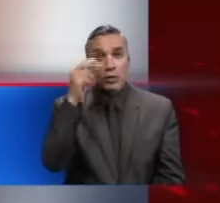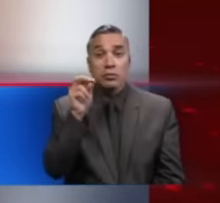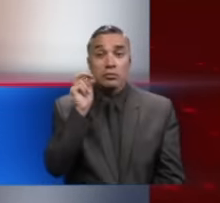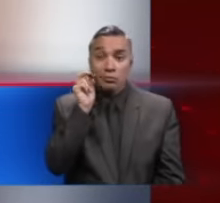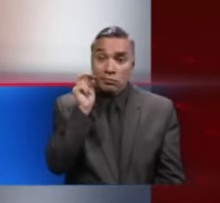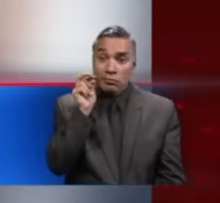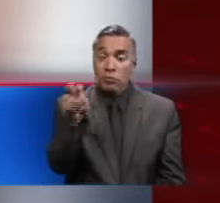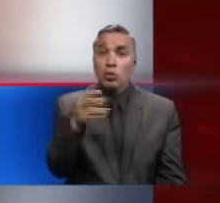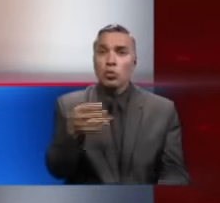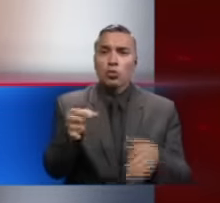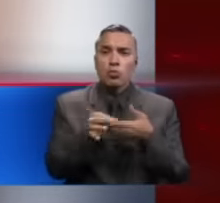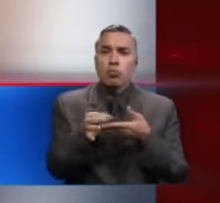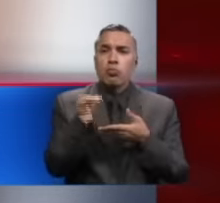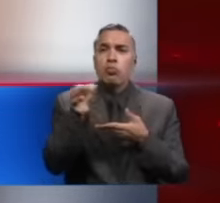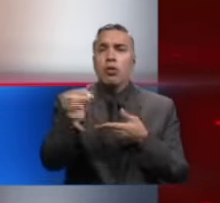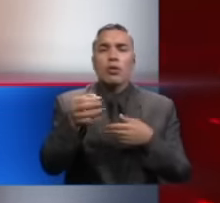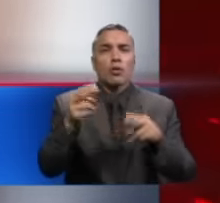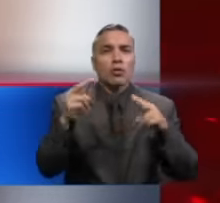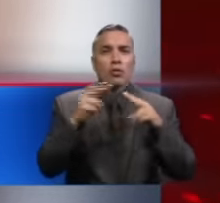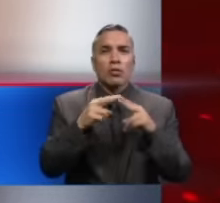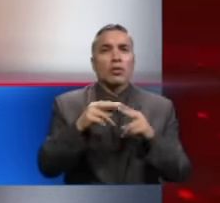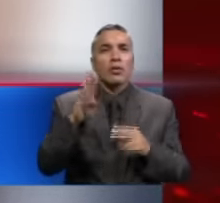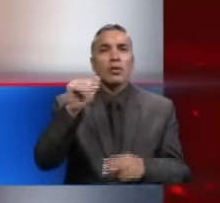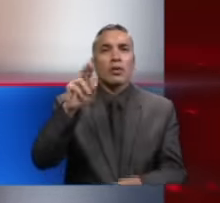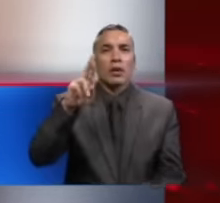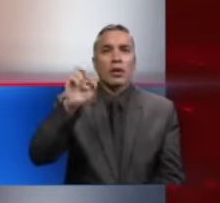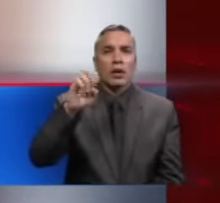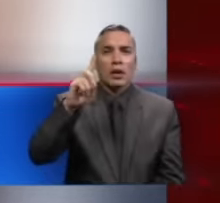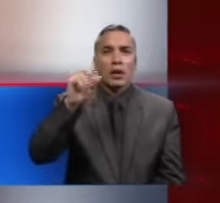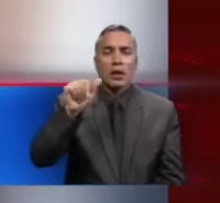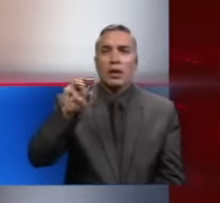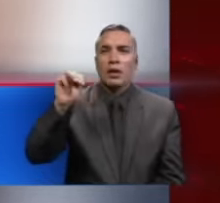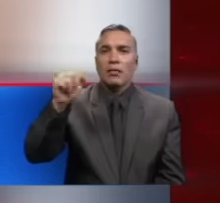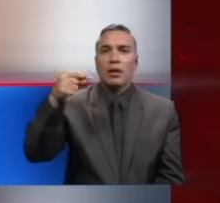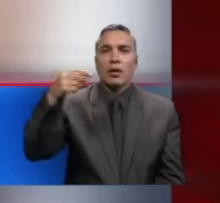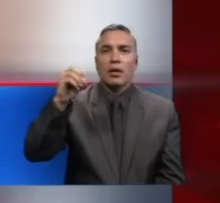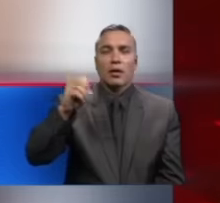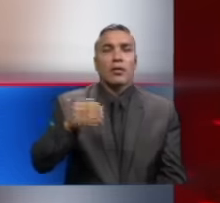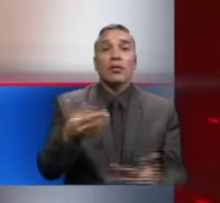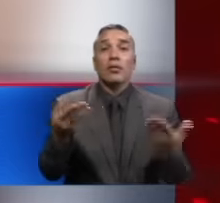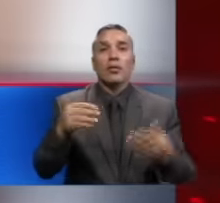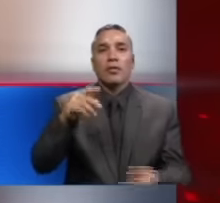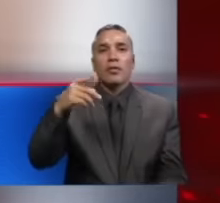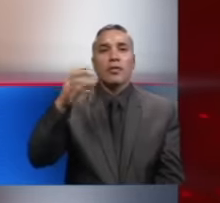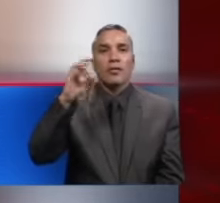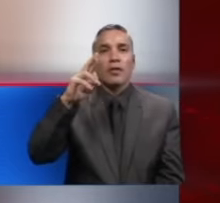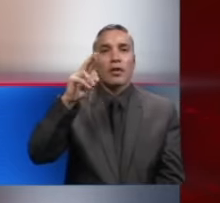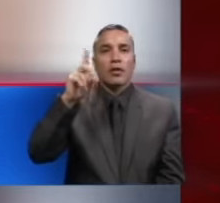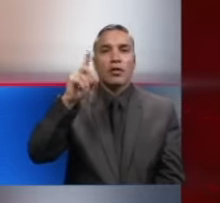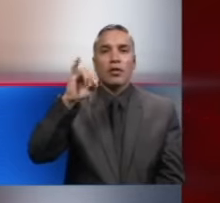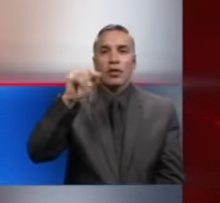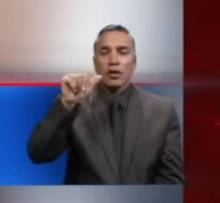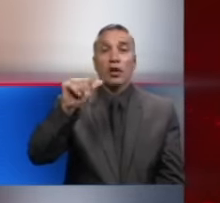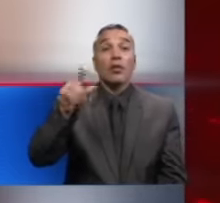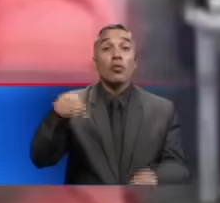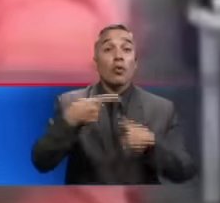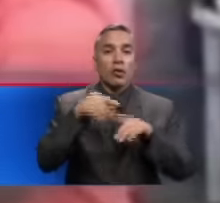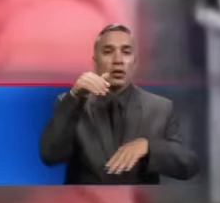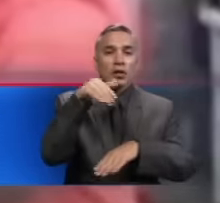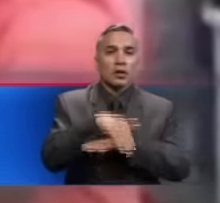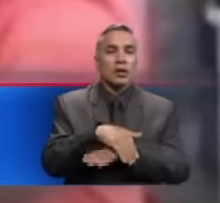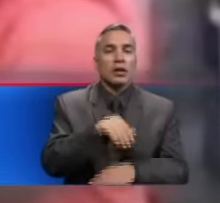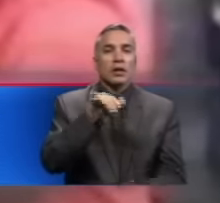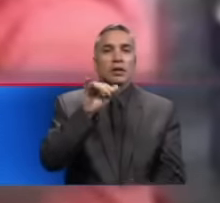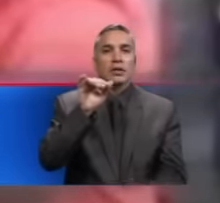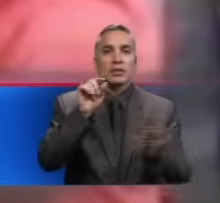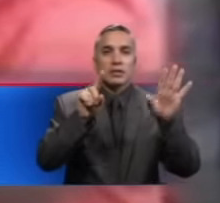un poblado rural, conocido como Vereda El Mango, del municipio de Fredonia, la tarde del sábado 6 de mayo.